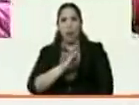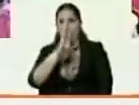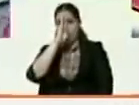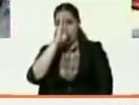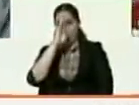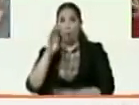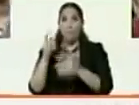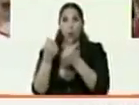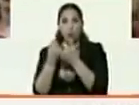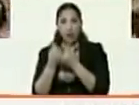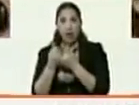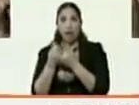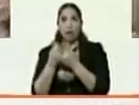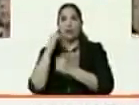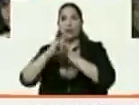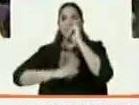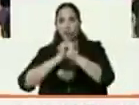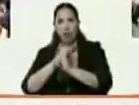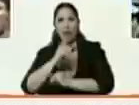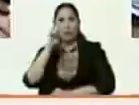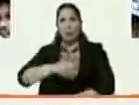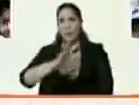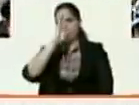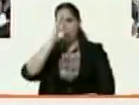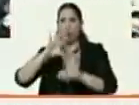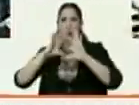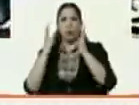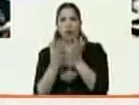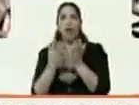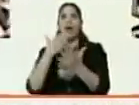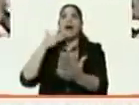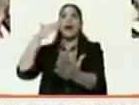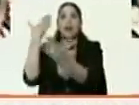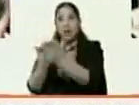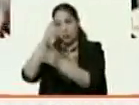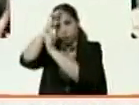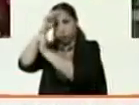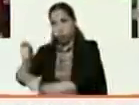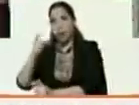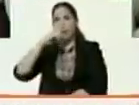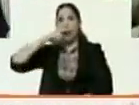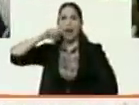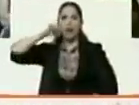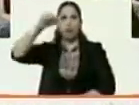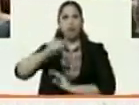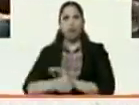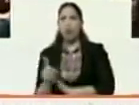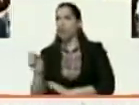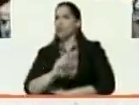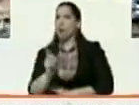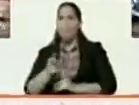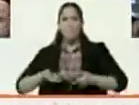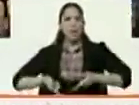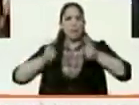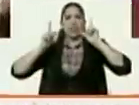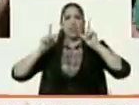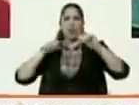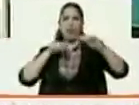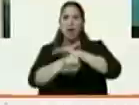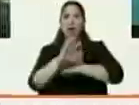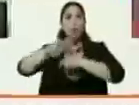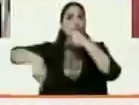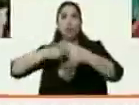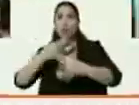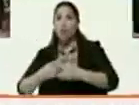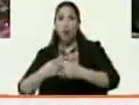Internacional, al Banco Mundial. Tenemos que darle las gracias y el reconocimiento a Nicolás Maduro, que no le ha permitido la entrada más